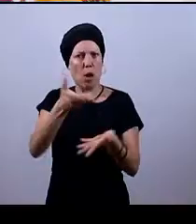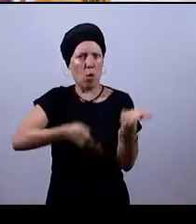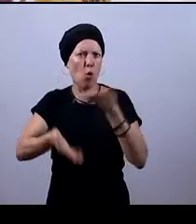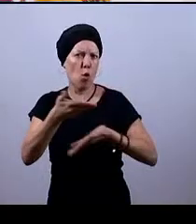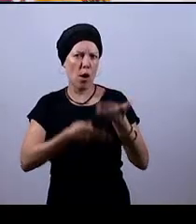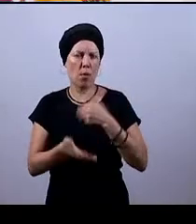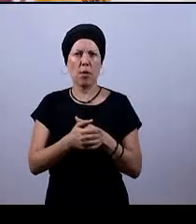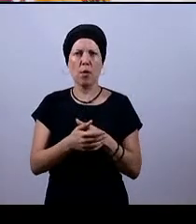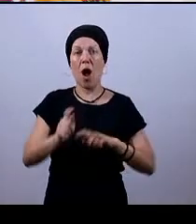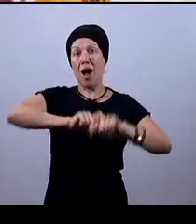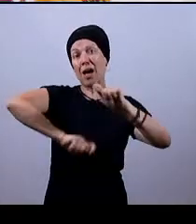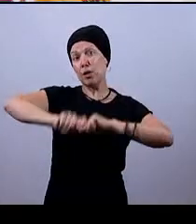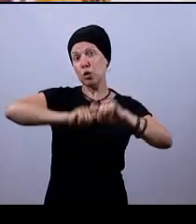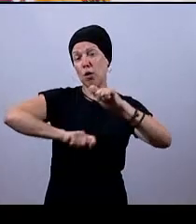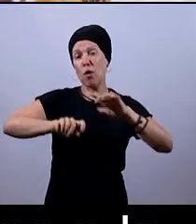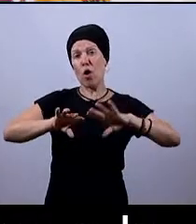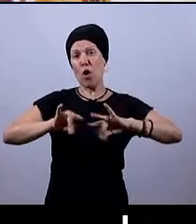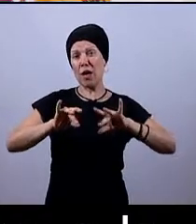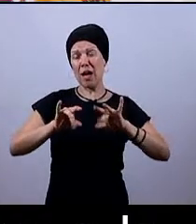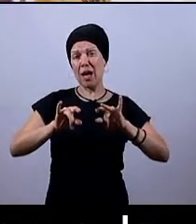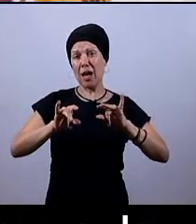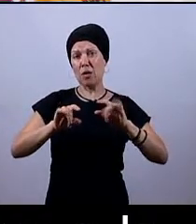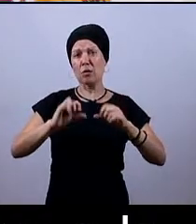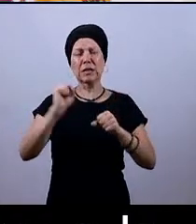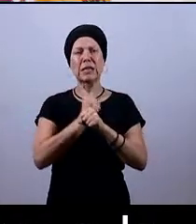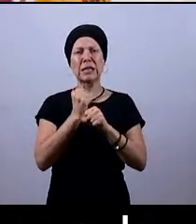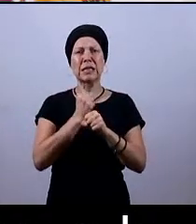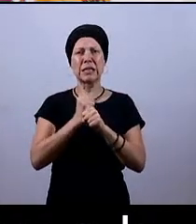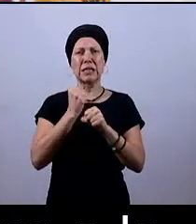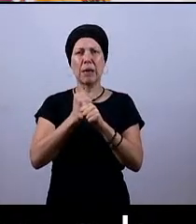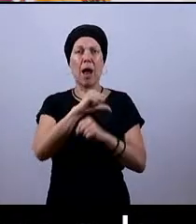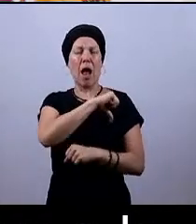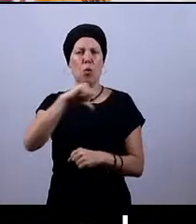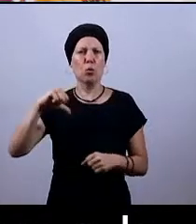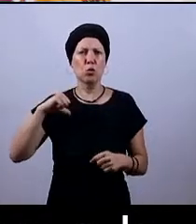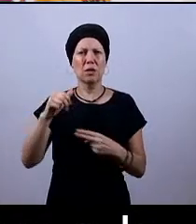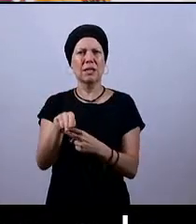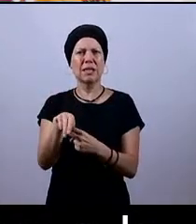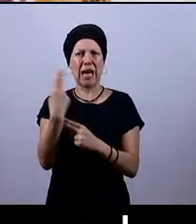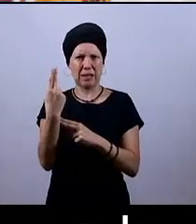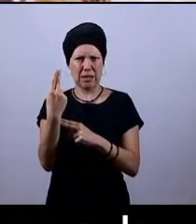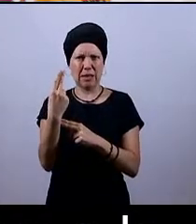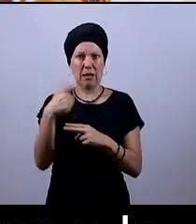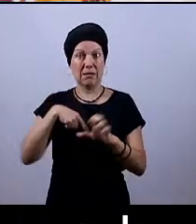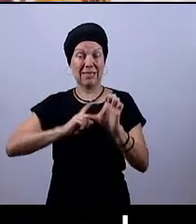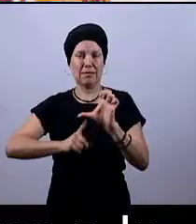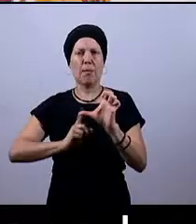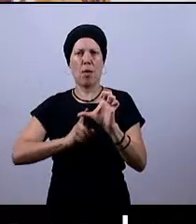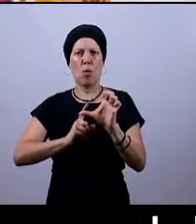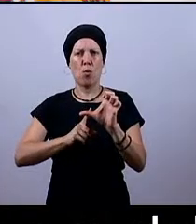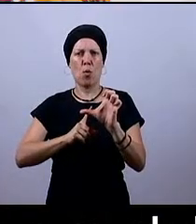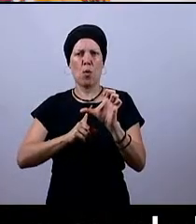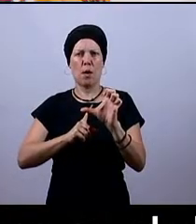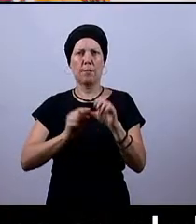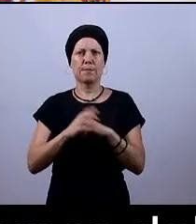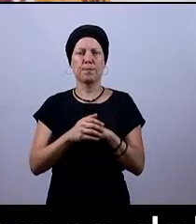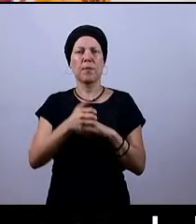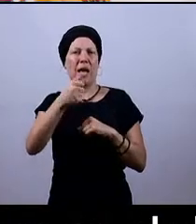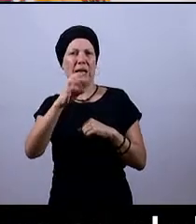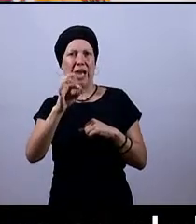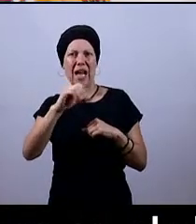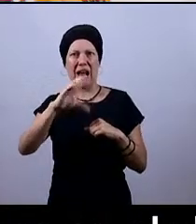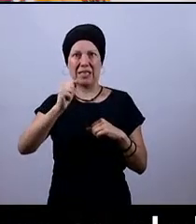colaboración de la Asociación Regional de Trabajadores Autónomos del Taxi de Extremadura, Arta Taxi,